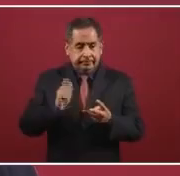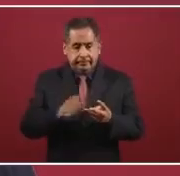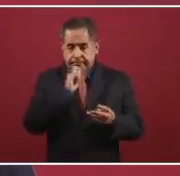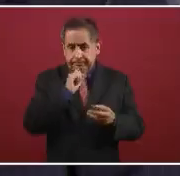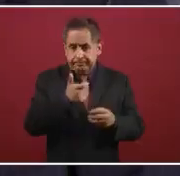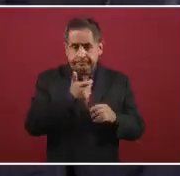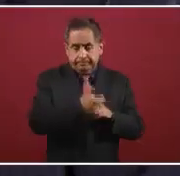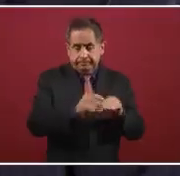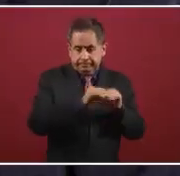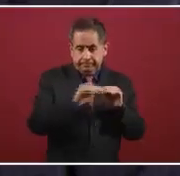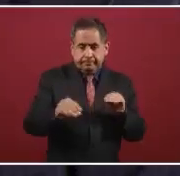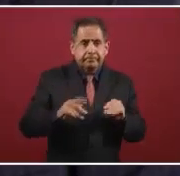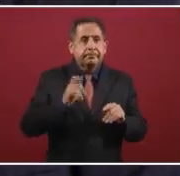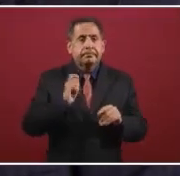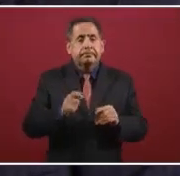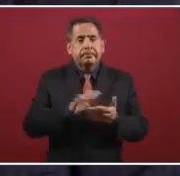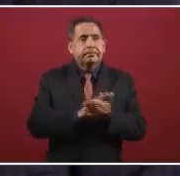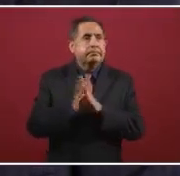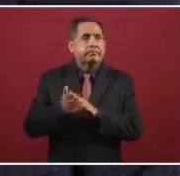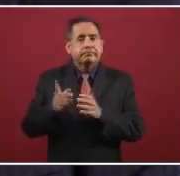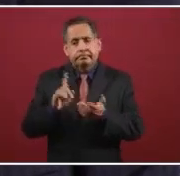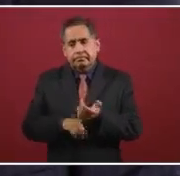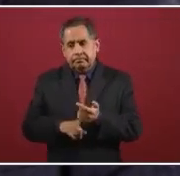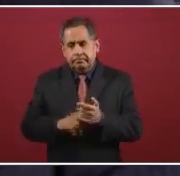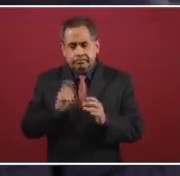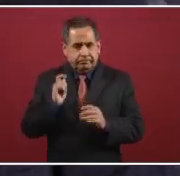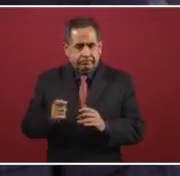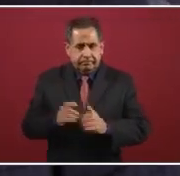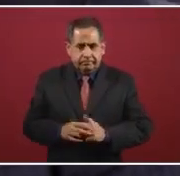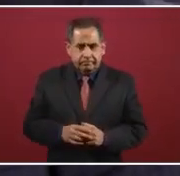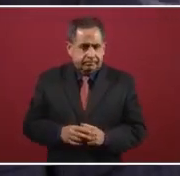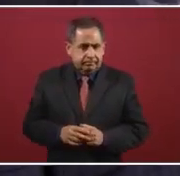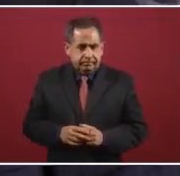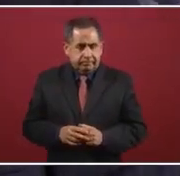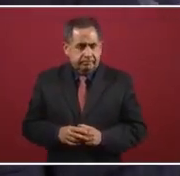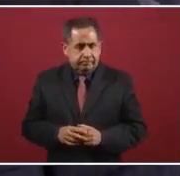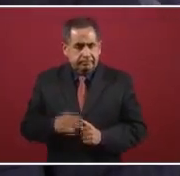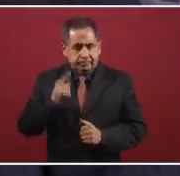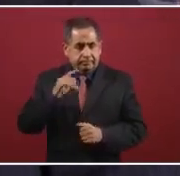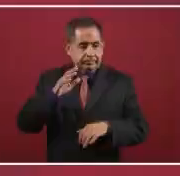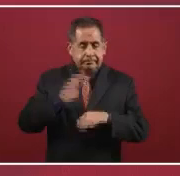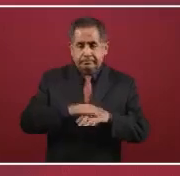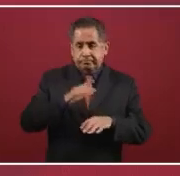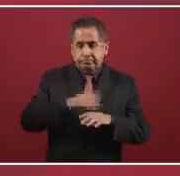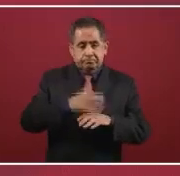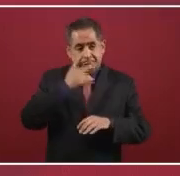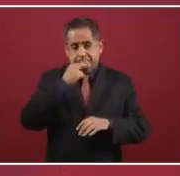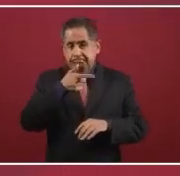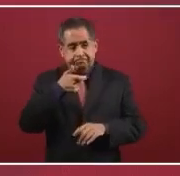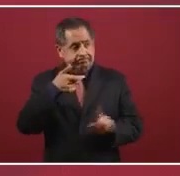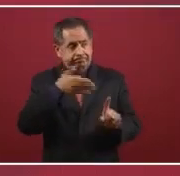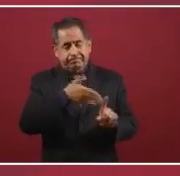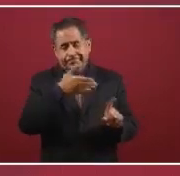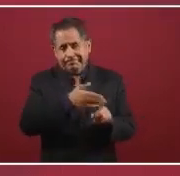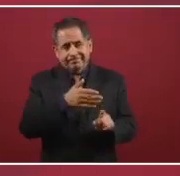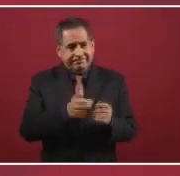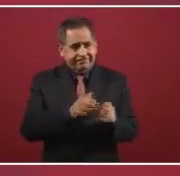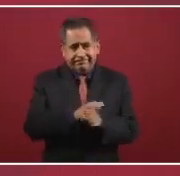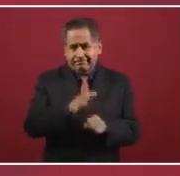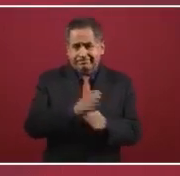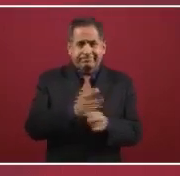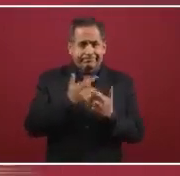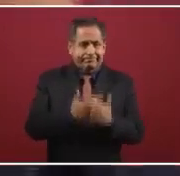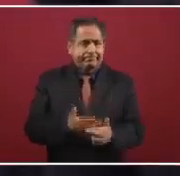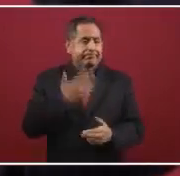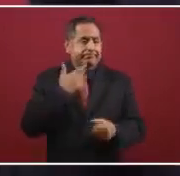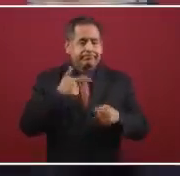plana, pasaría, en términos generales, a ser la tarifa más competitiva de transporte de